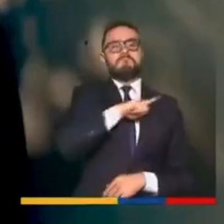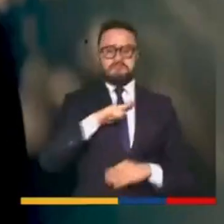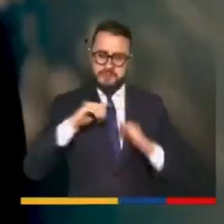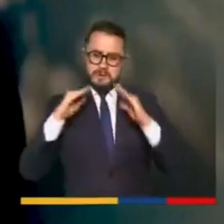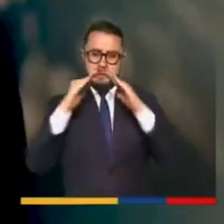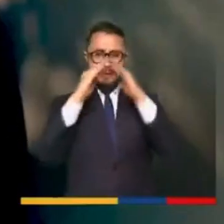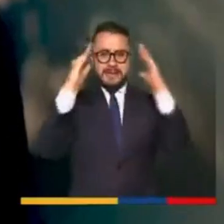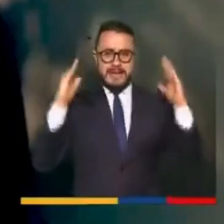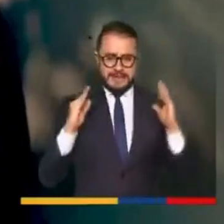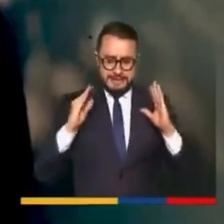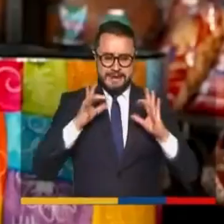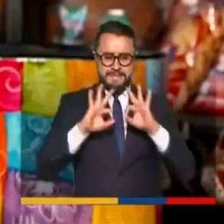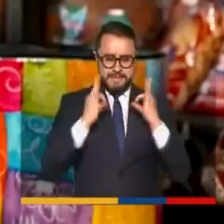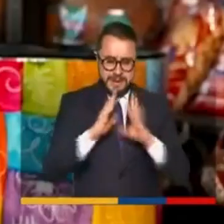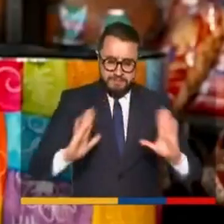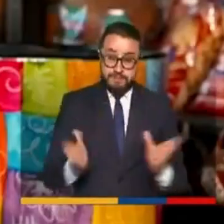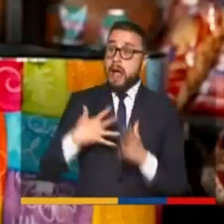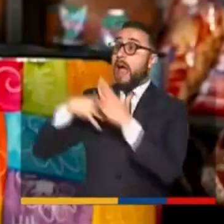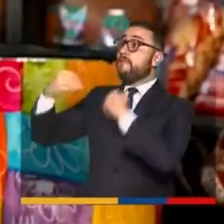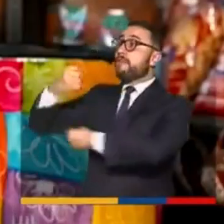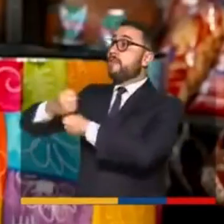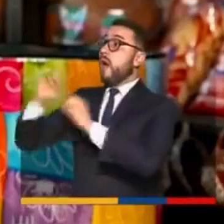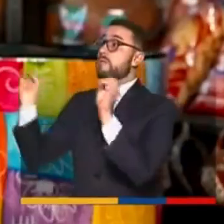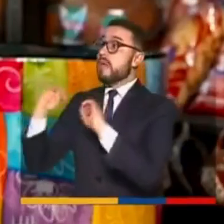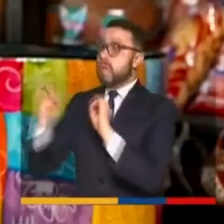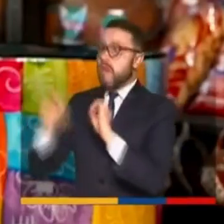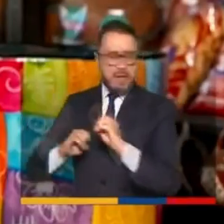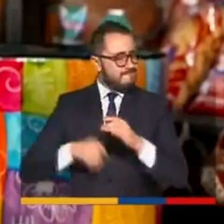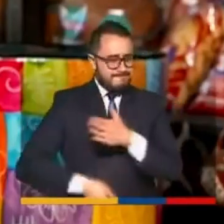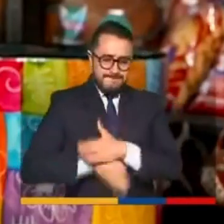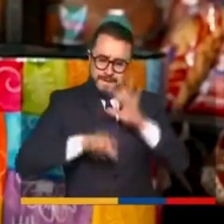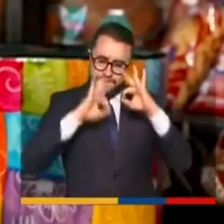él, recibirán un bono pensional.